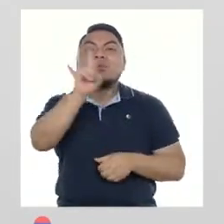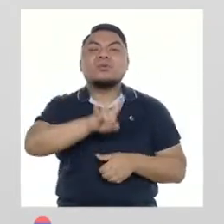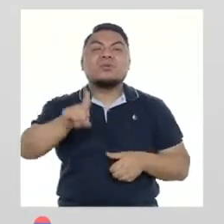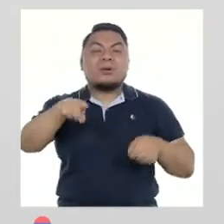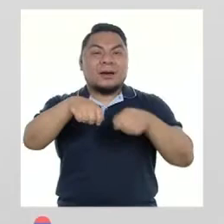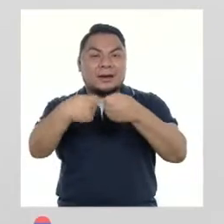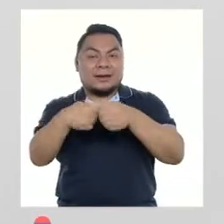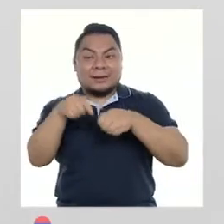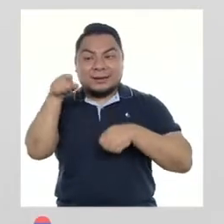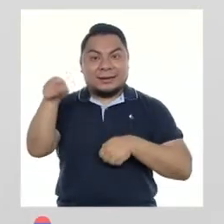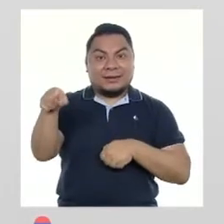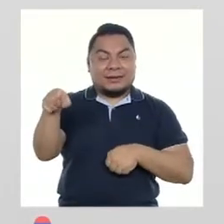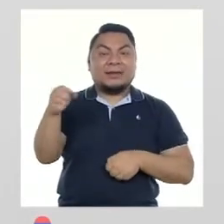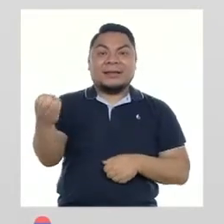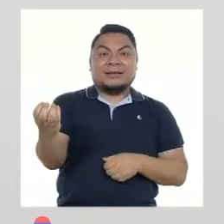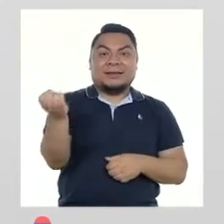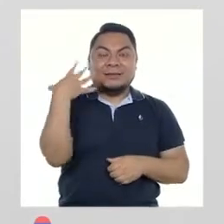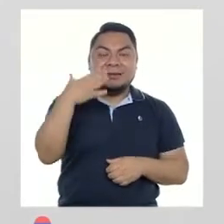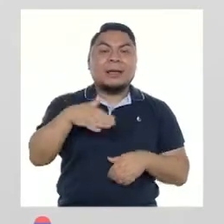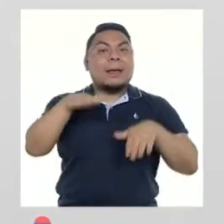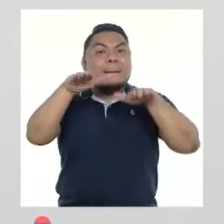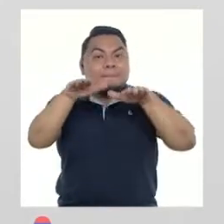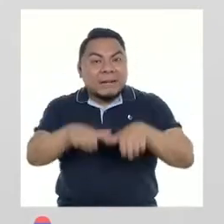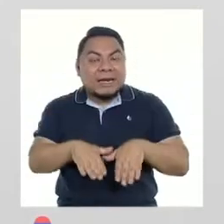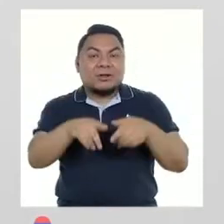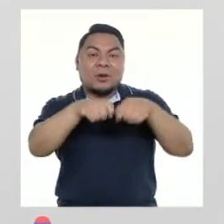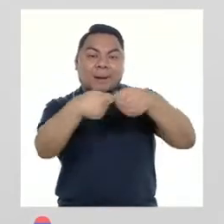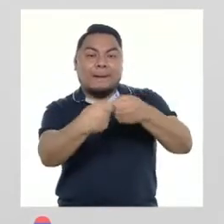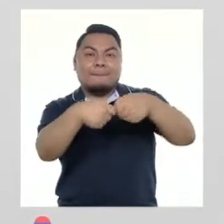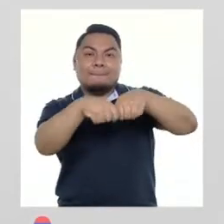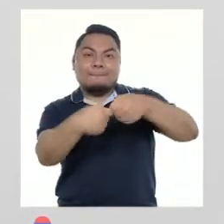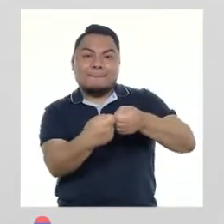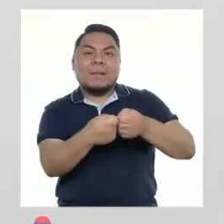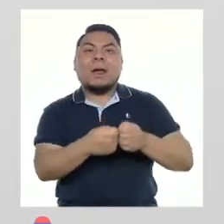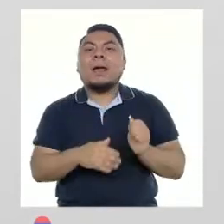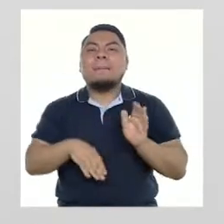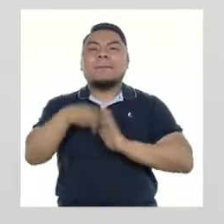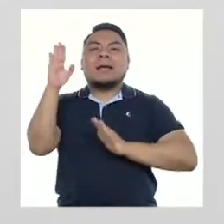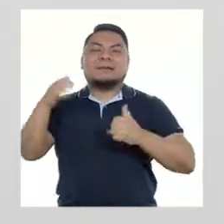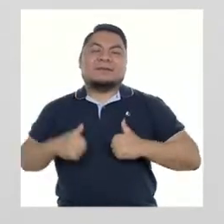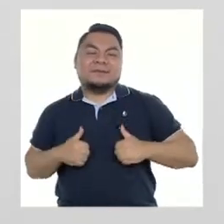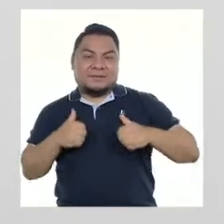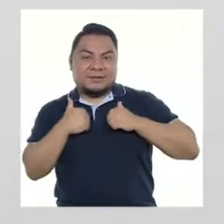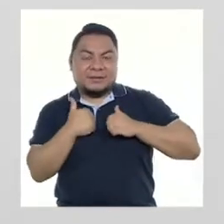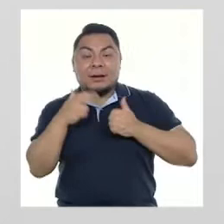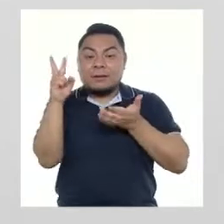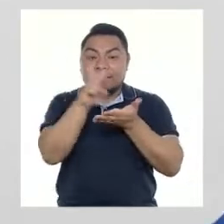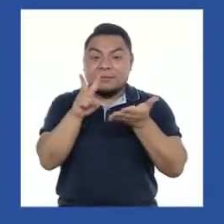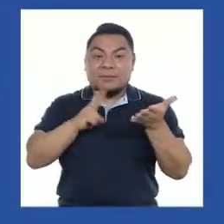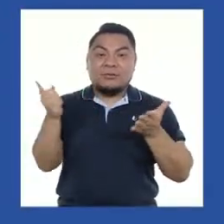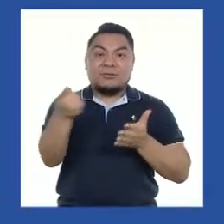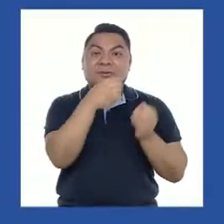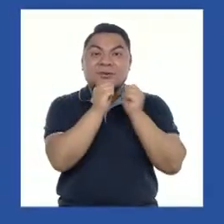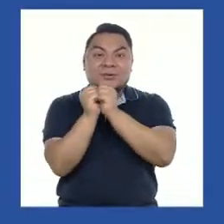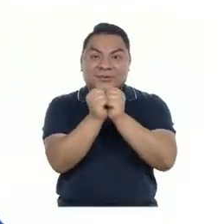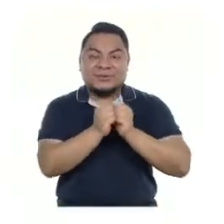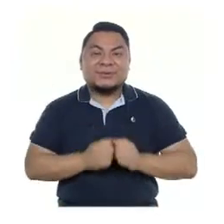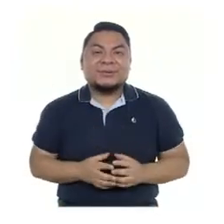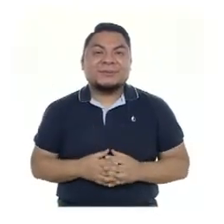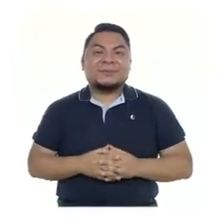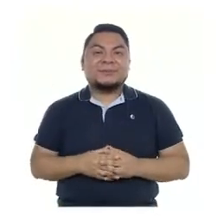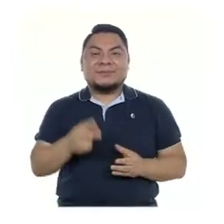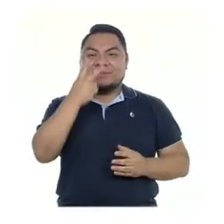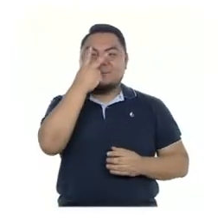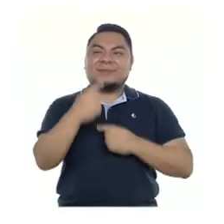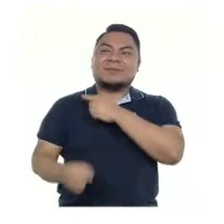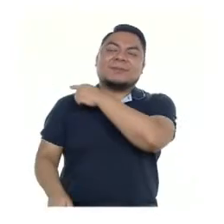plástico. Ellos dicen, menos plásticos es más vida. Vamos a leer todos juntos. ¿Qué